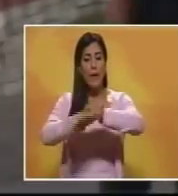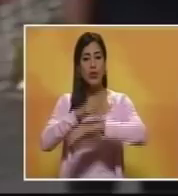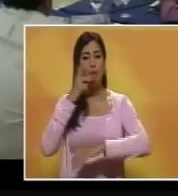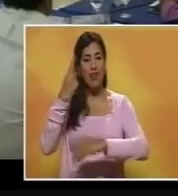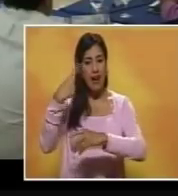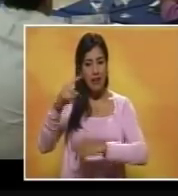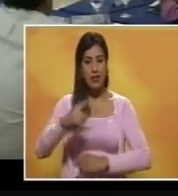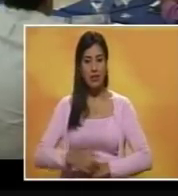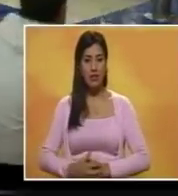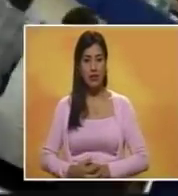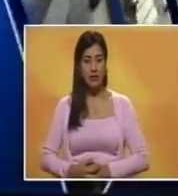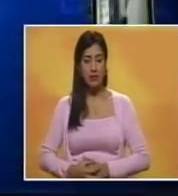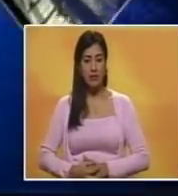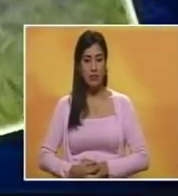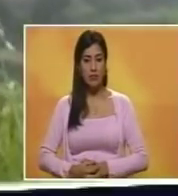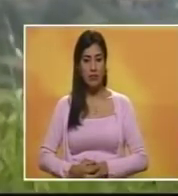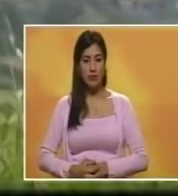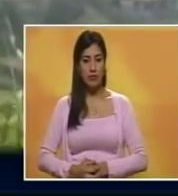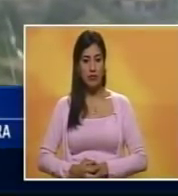políticos.